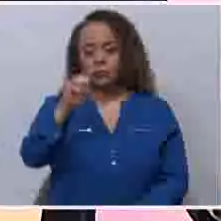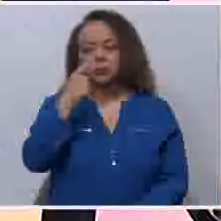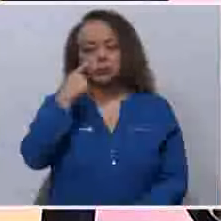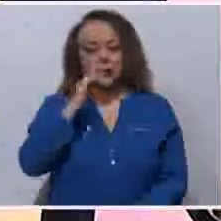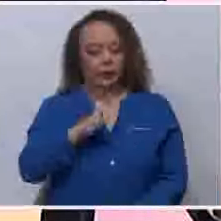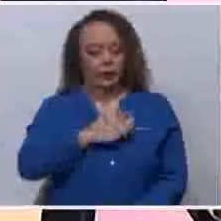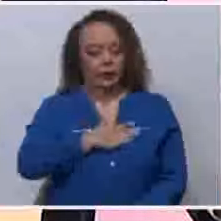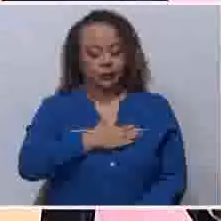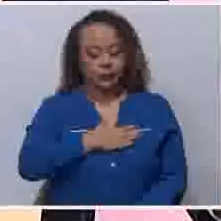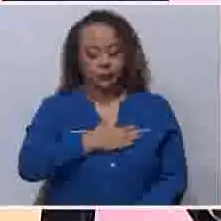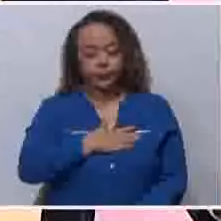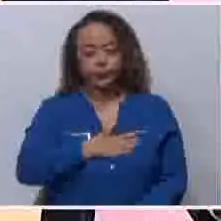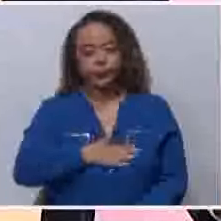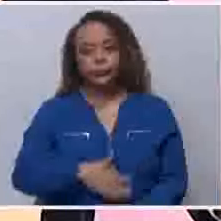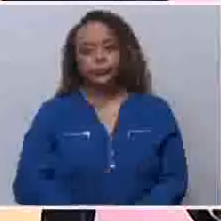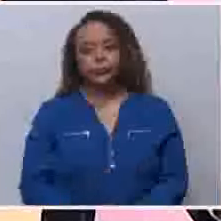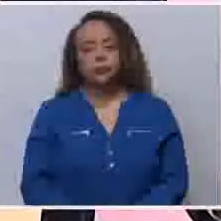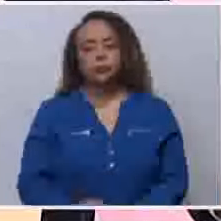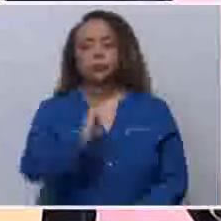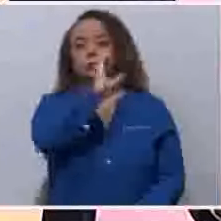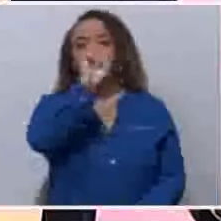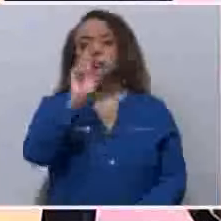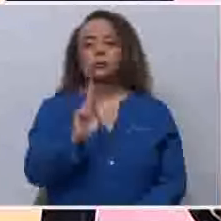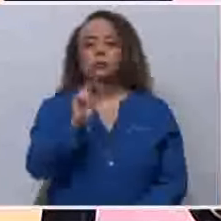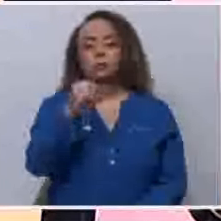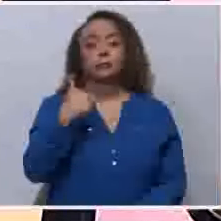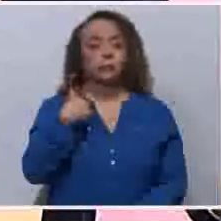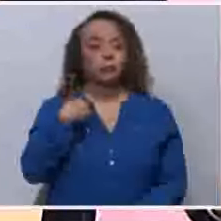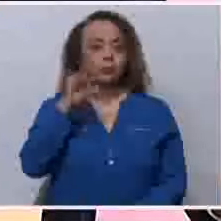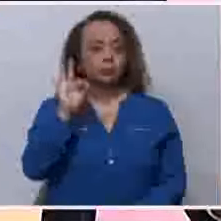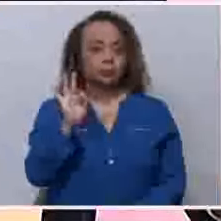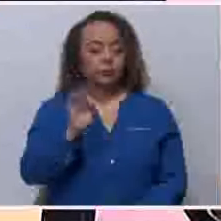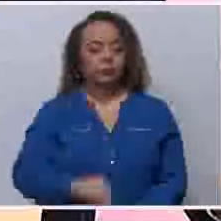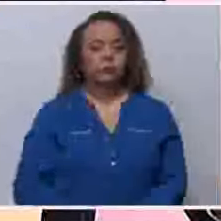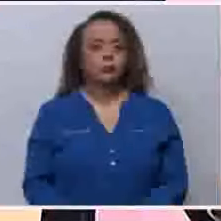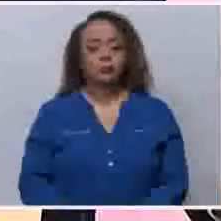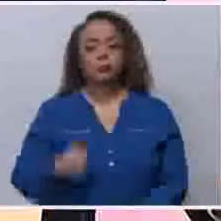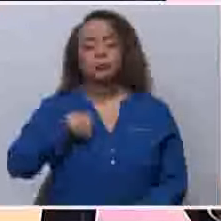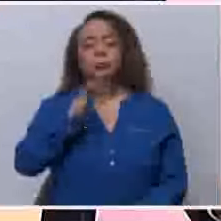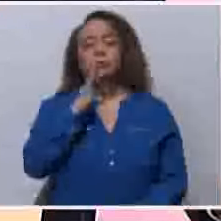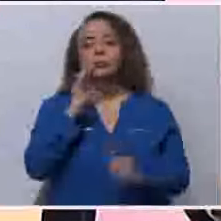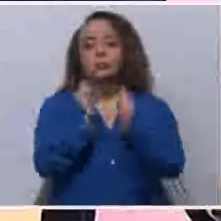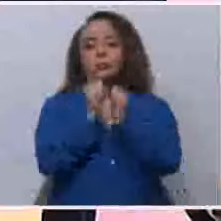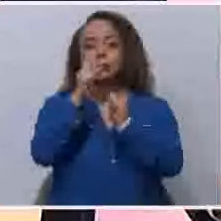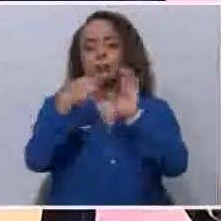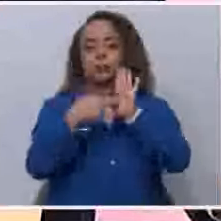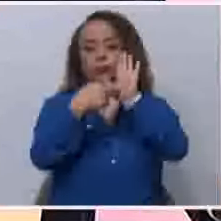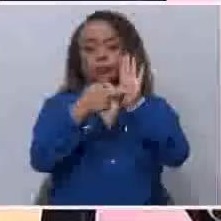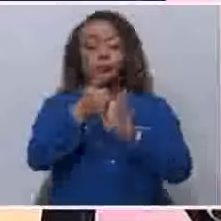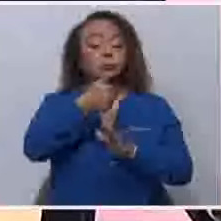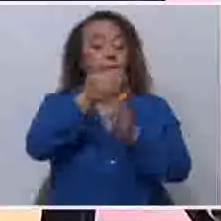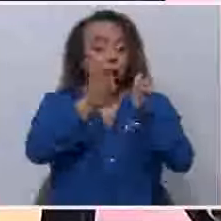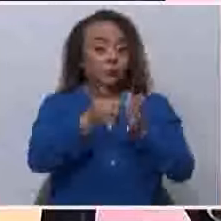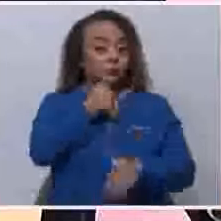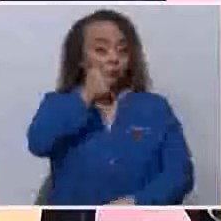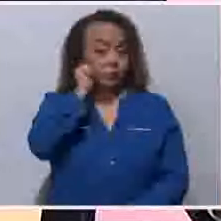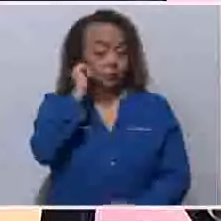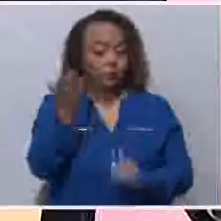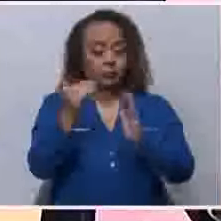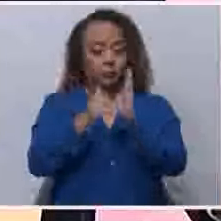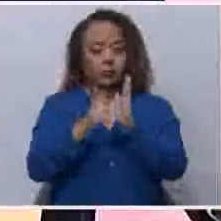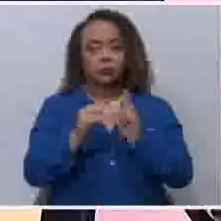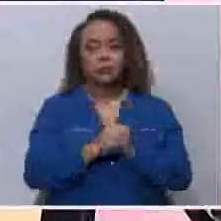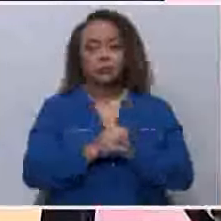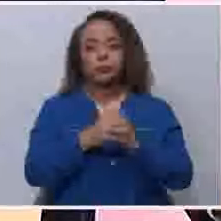Álvaro Saborío, sí, de que Costa Rica no produce nueves. Incluso yo hablaba con un representante ayer nuevamente, que